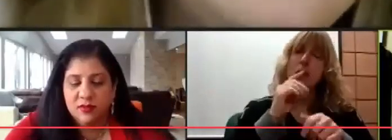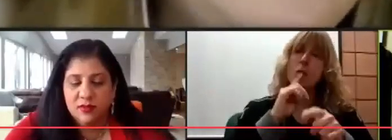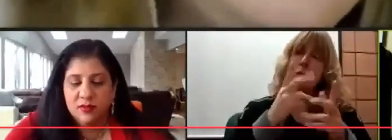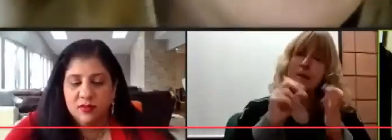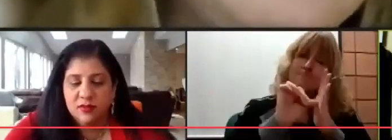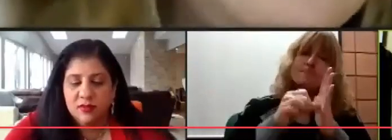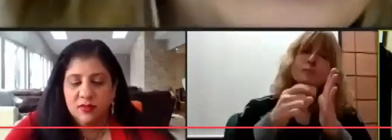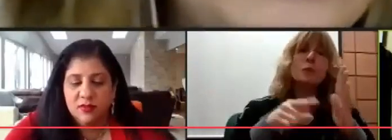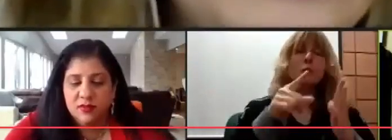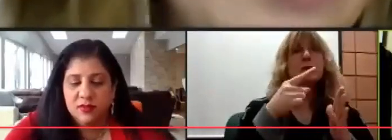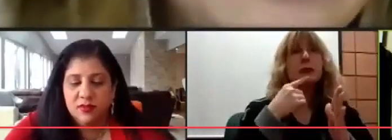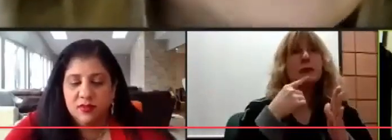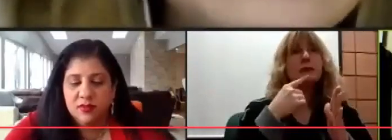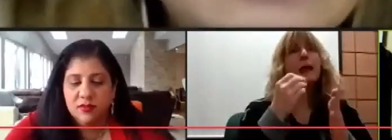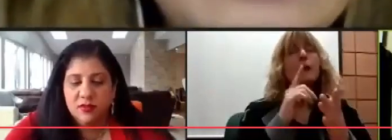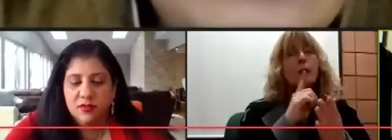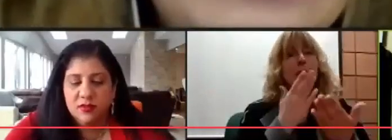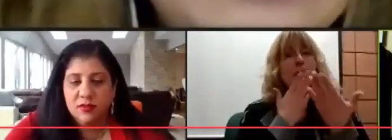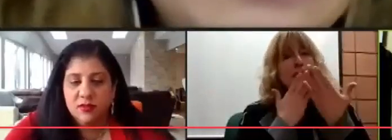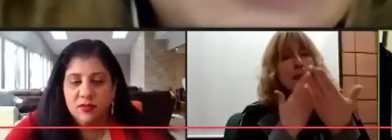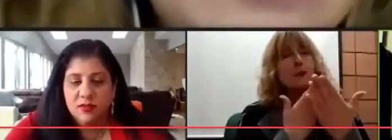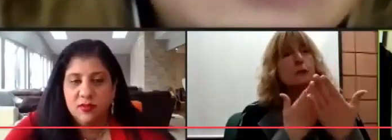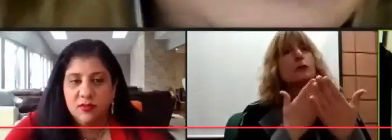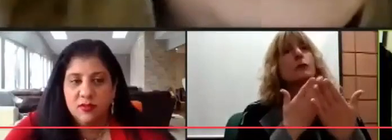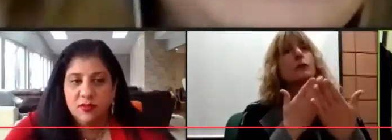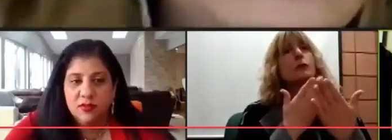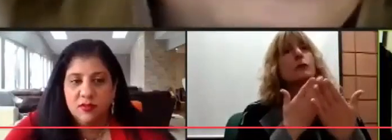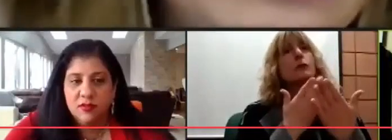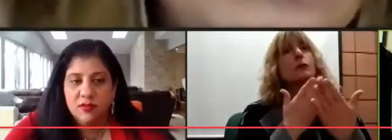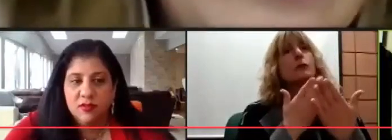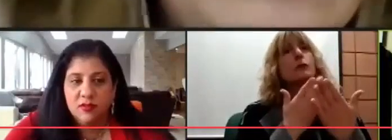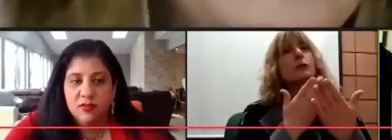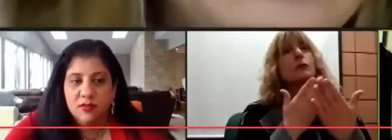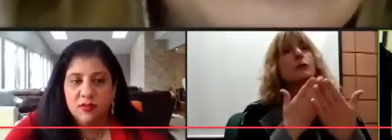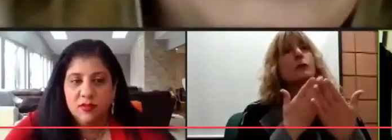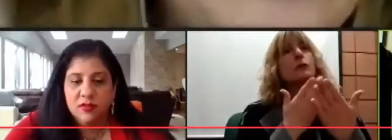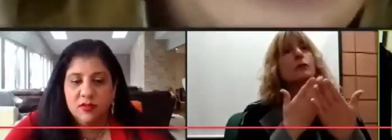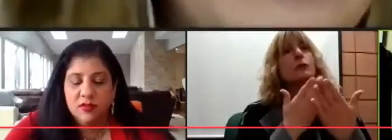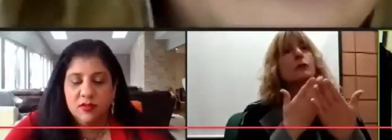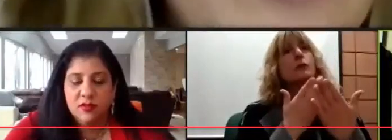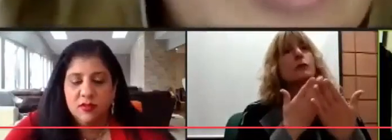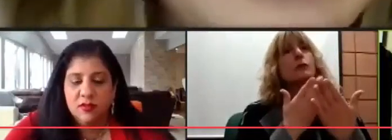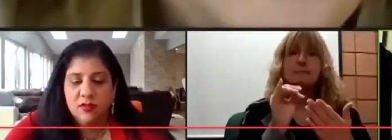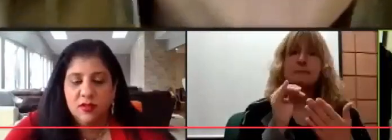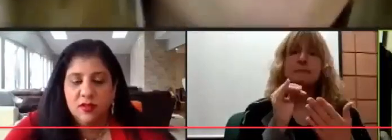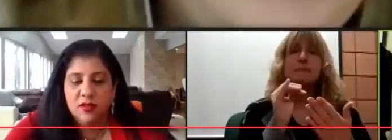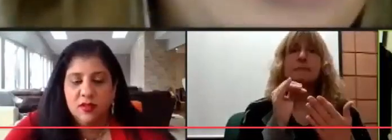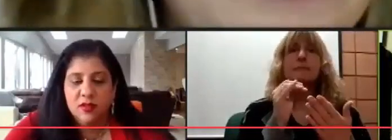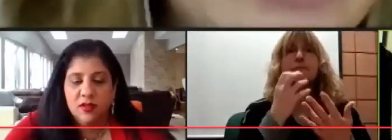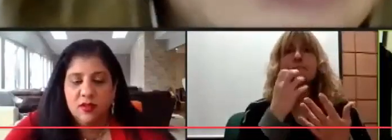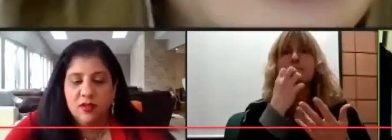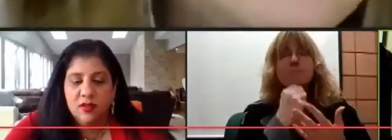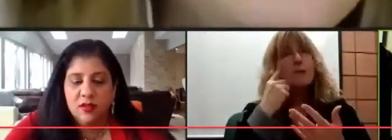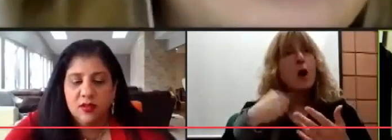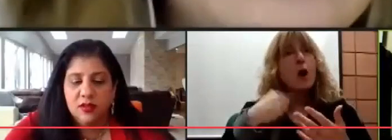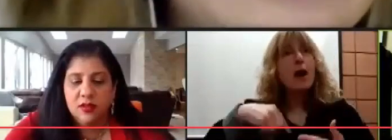empleados de salud que han estado en las líneas de enfrente y quiero exaltar lo